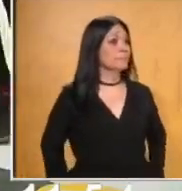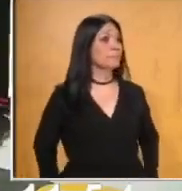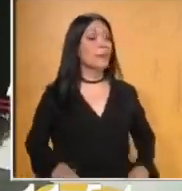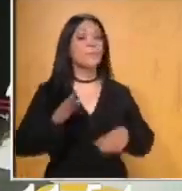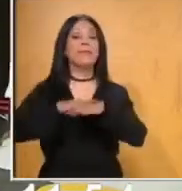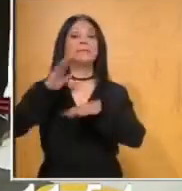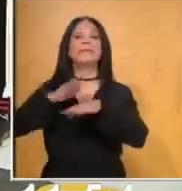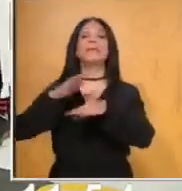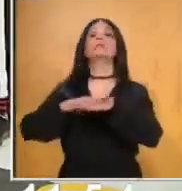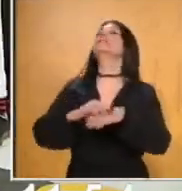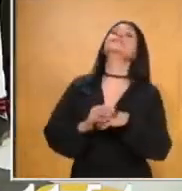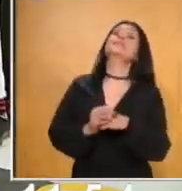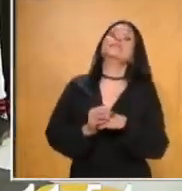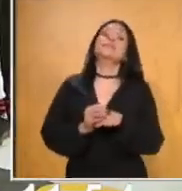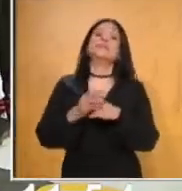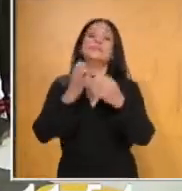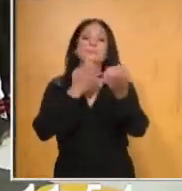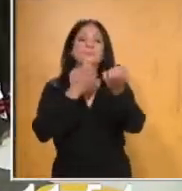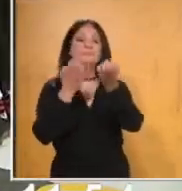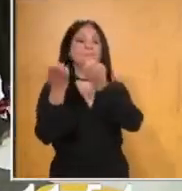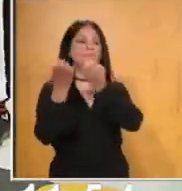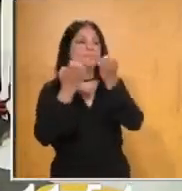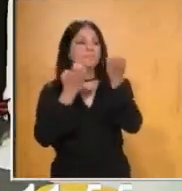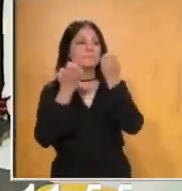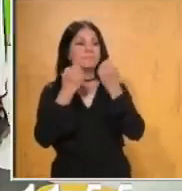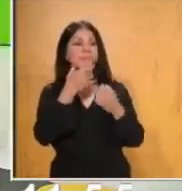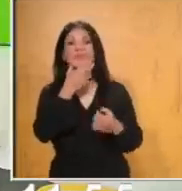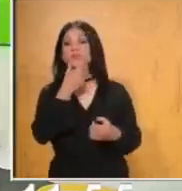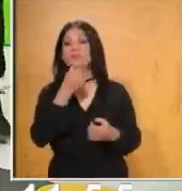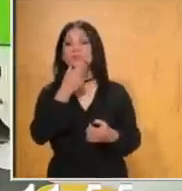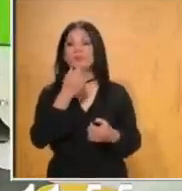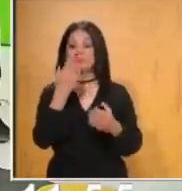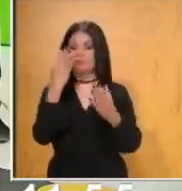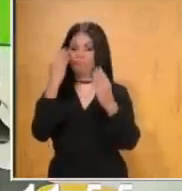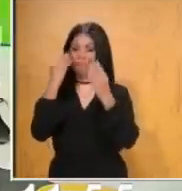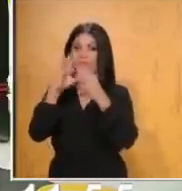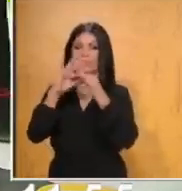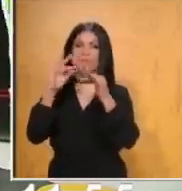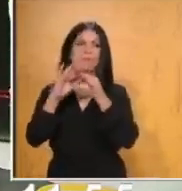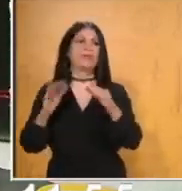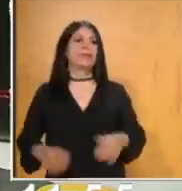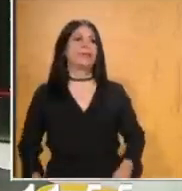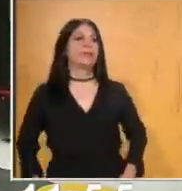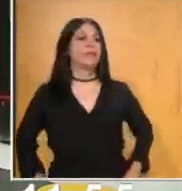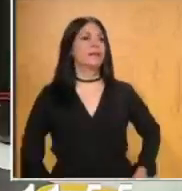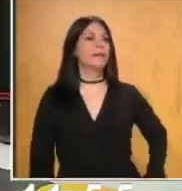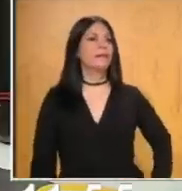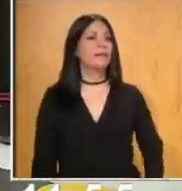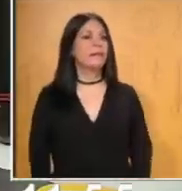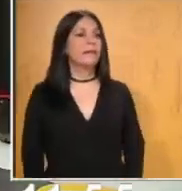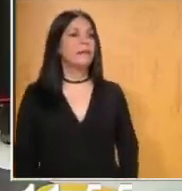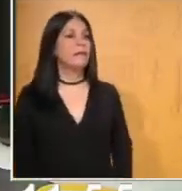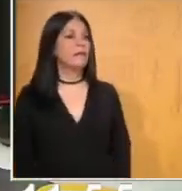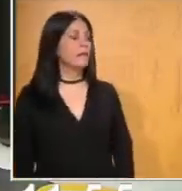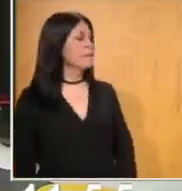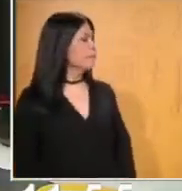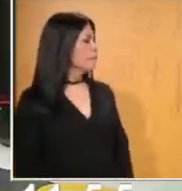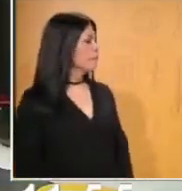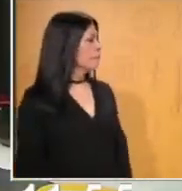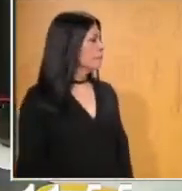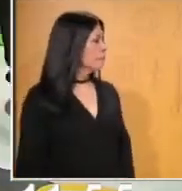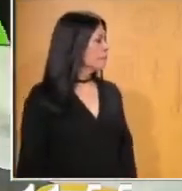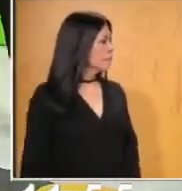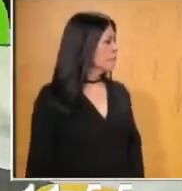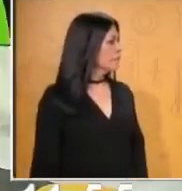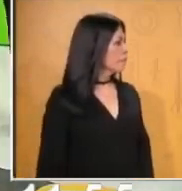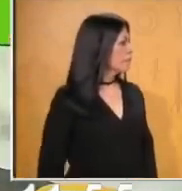un poquito de actividad física con el compañero Emanuel. Muy bien, vamos a aumentar un poquito más la intensidad a esta activación física. El